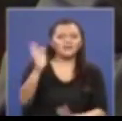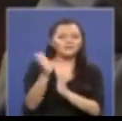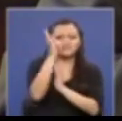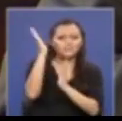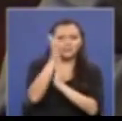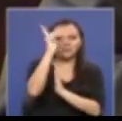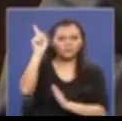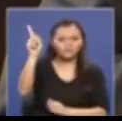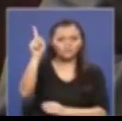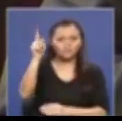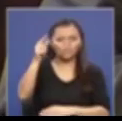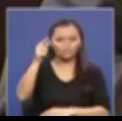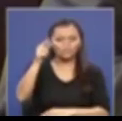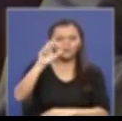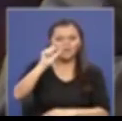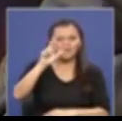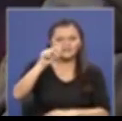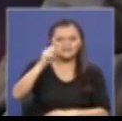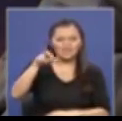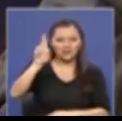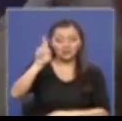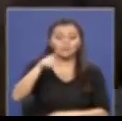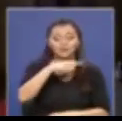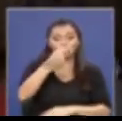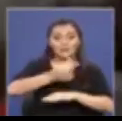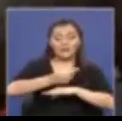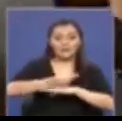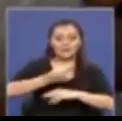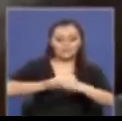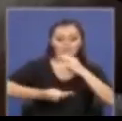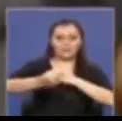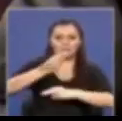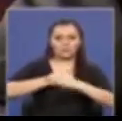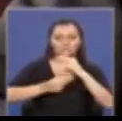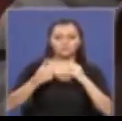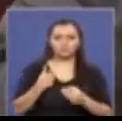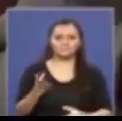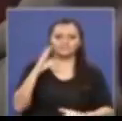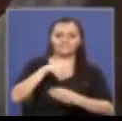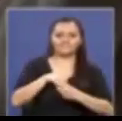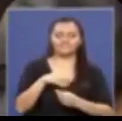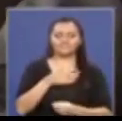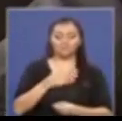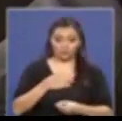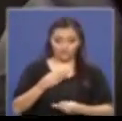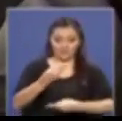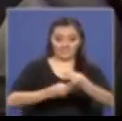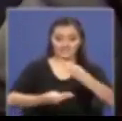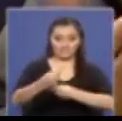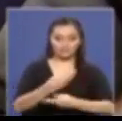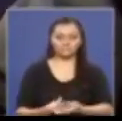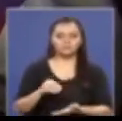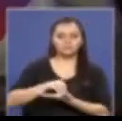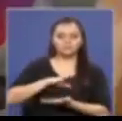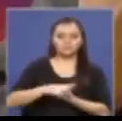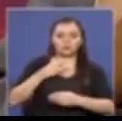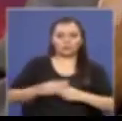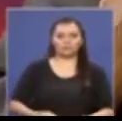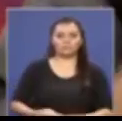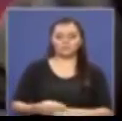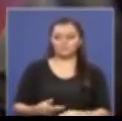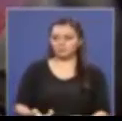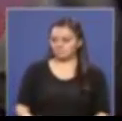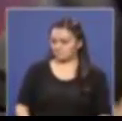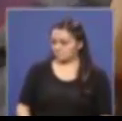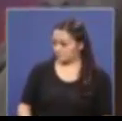gerente negoció la contratación colectiva y él se incluyó en el contrato colectivo, el que negociaba de parte del Estado. ¿Se imagina? No